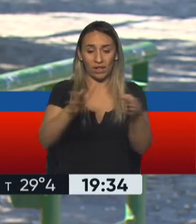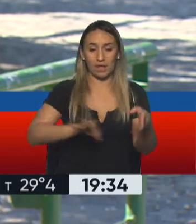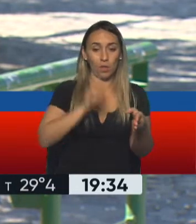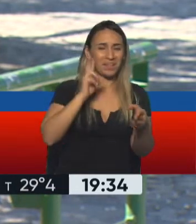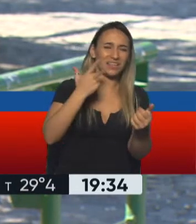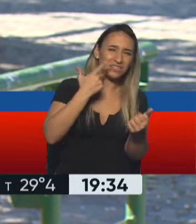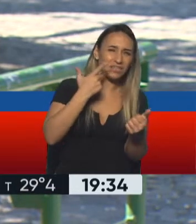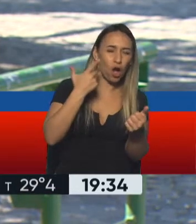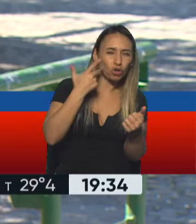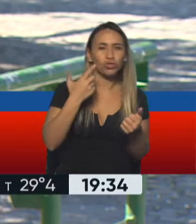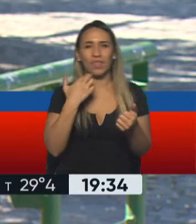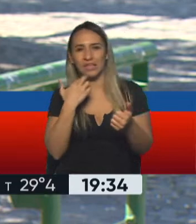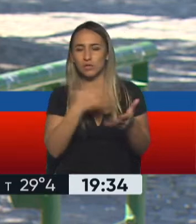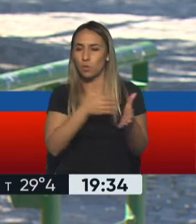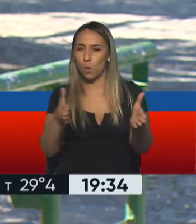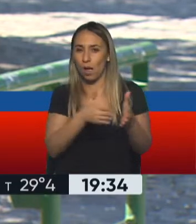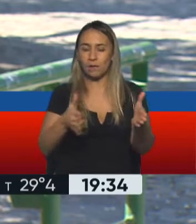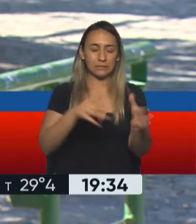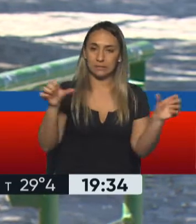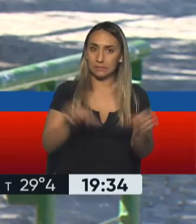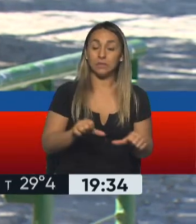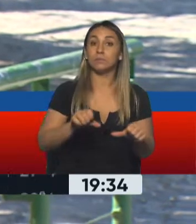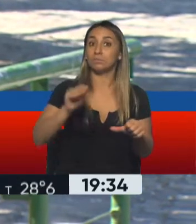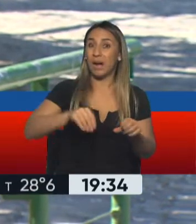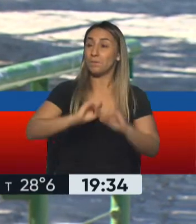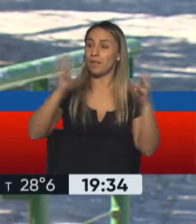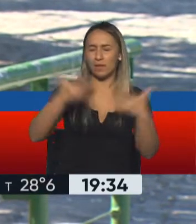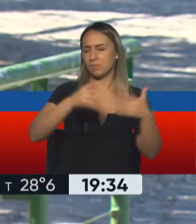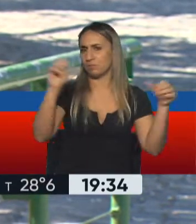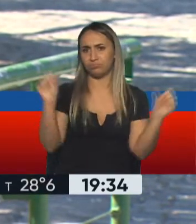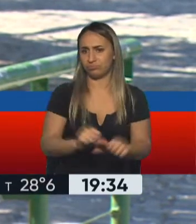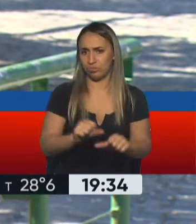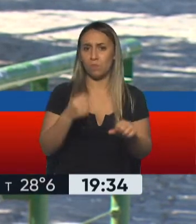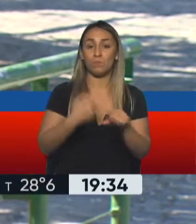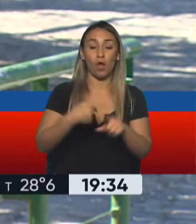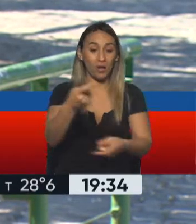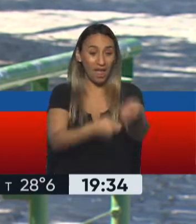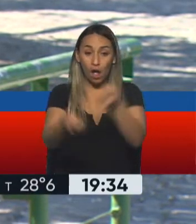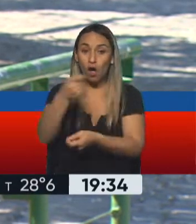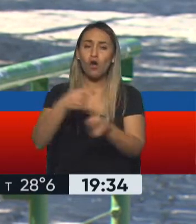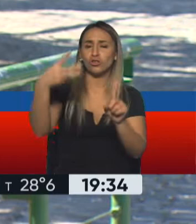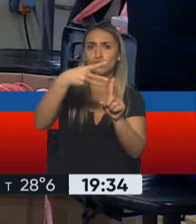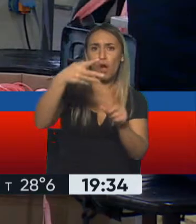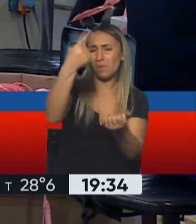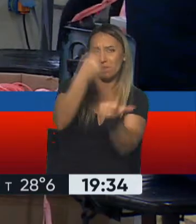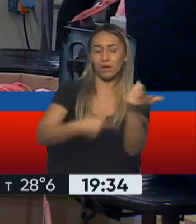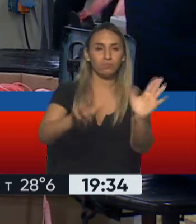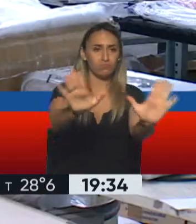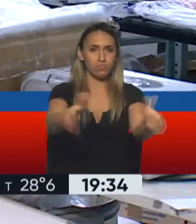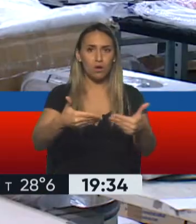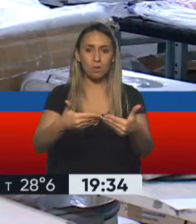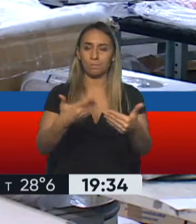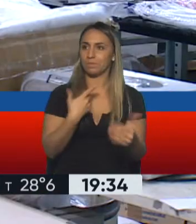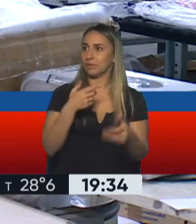2018, 2019, y luego la pandemia afectó enormemente al sector por los cierres de locales, centros comerciales. La verdad que la situación